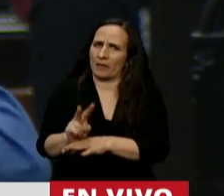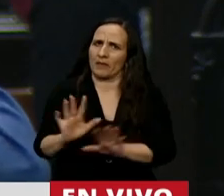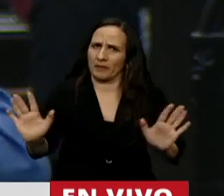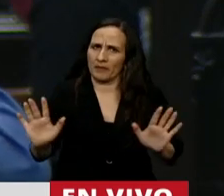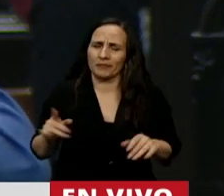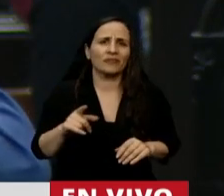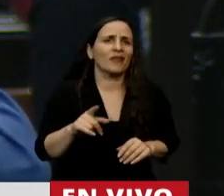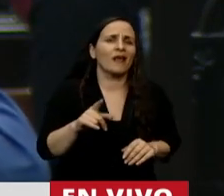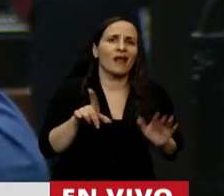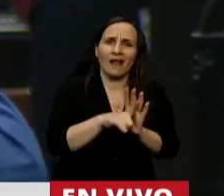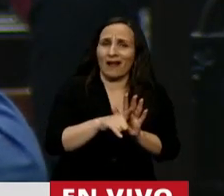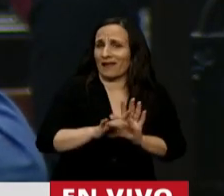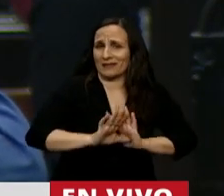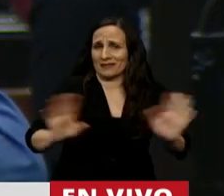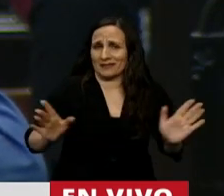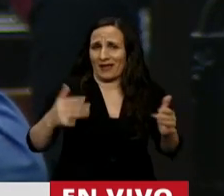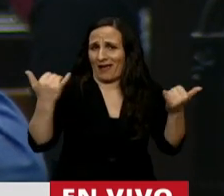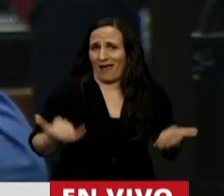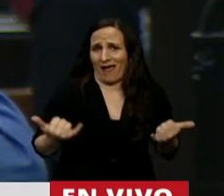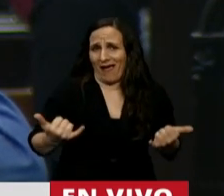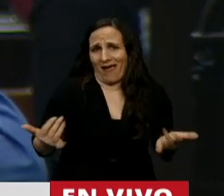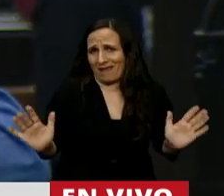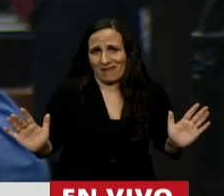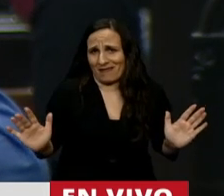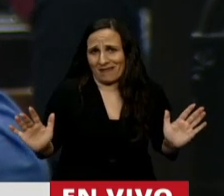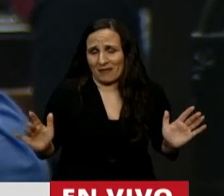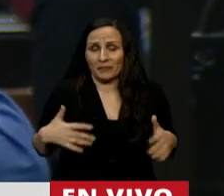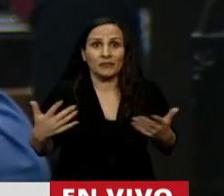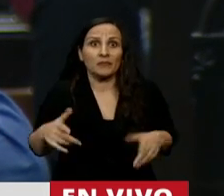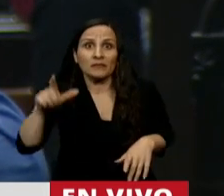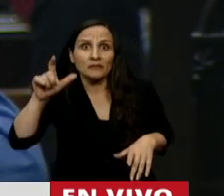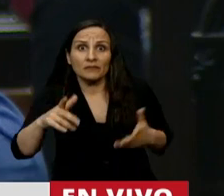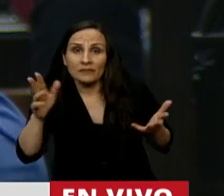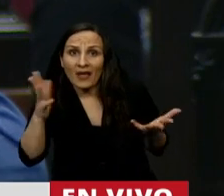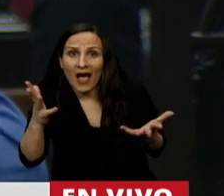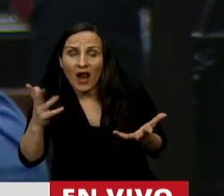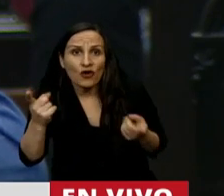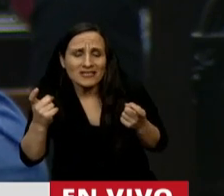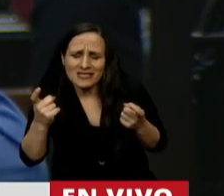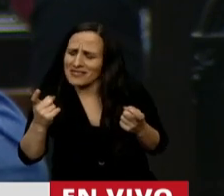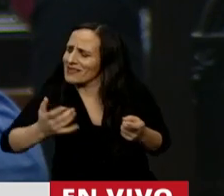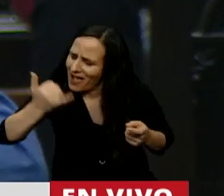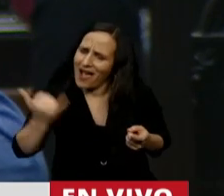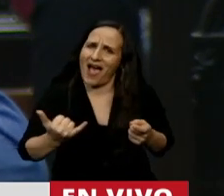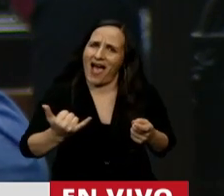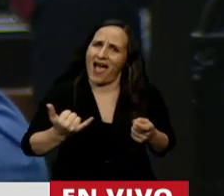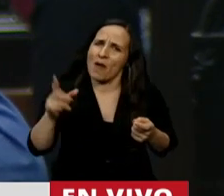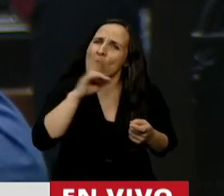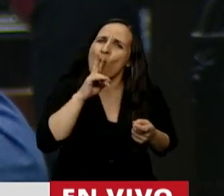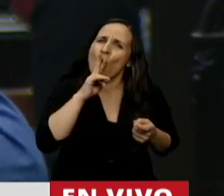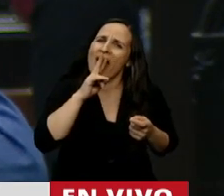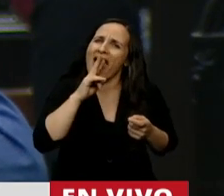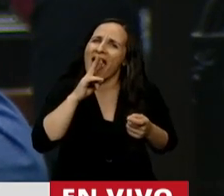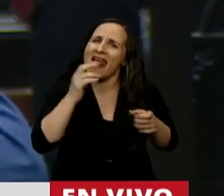presidente, ya se rigen en la calle, en cada lugar donde una compañera necesita una mano. Redes de mujeres